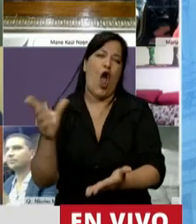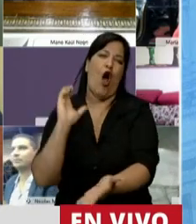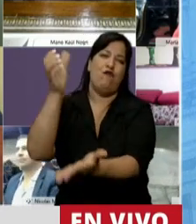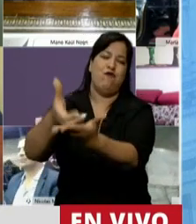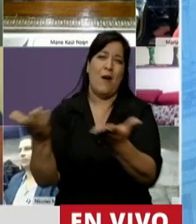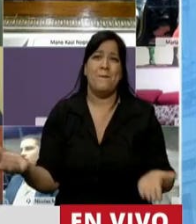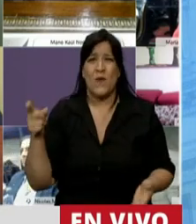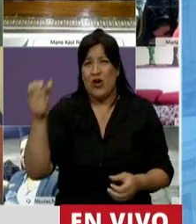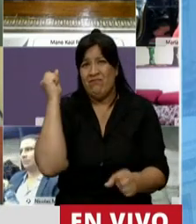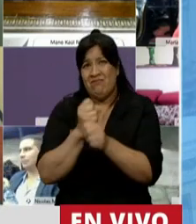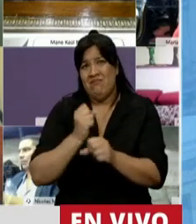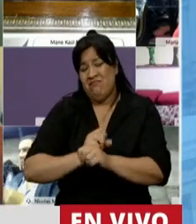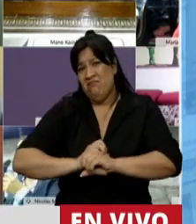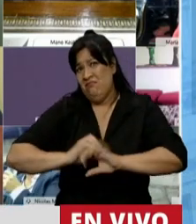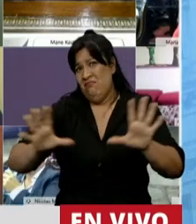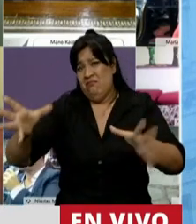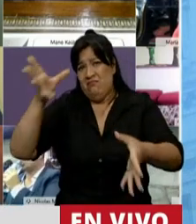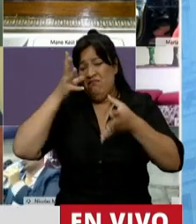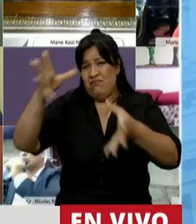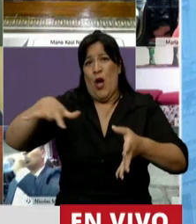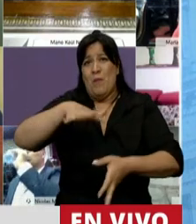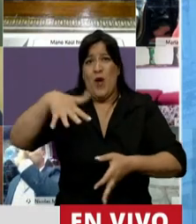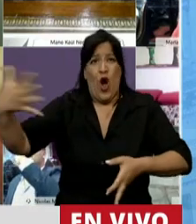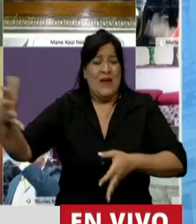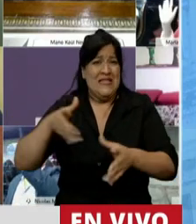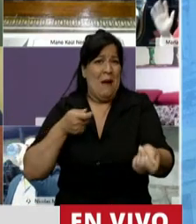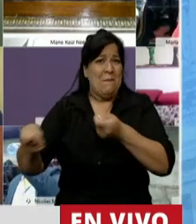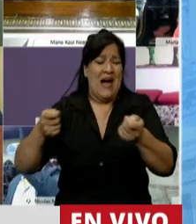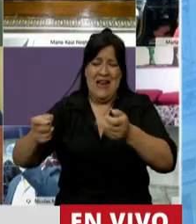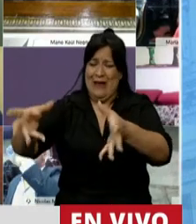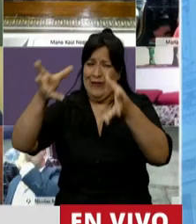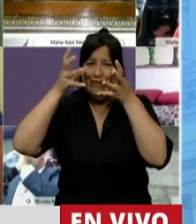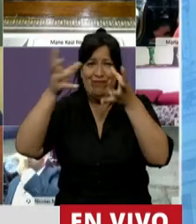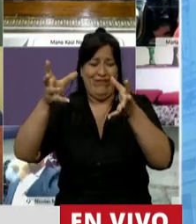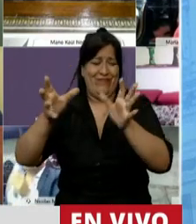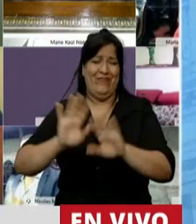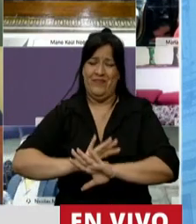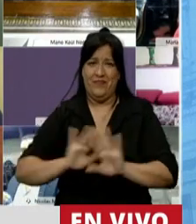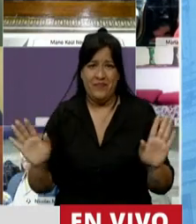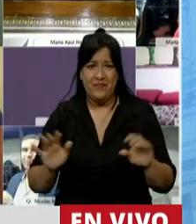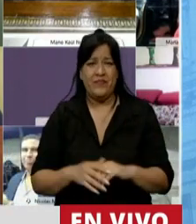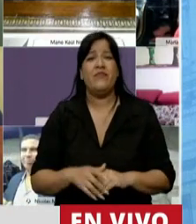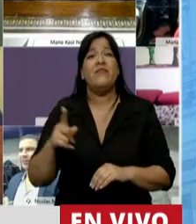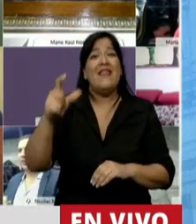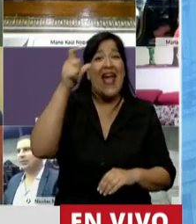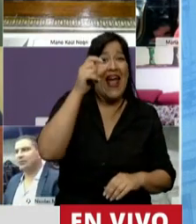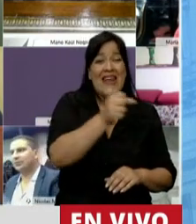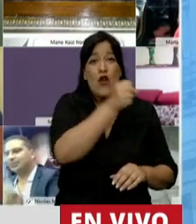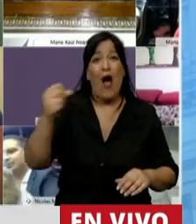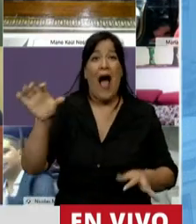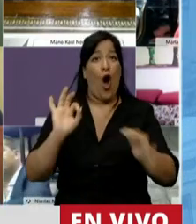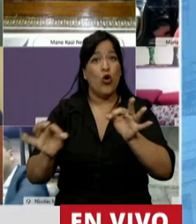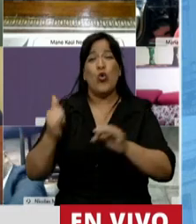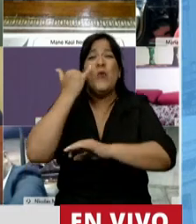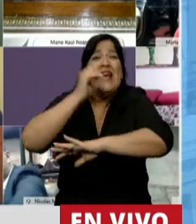La inoperancia más escandalosa de la provincia de Buenos Aires en las últimas décadas. De enero a octubre ya le